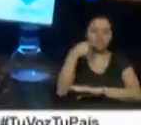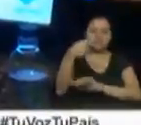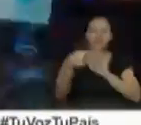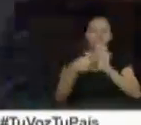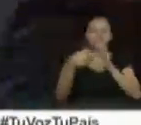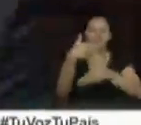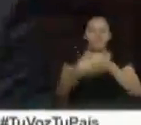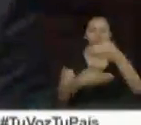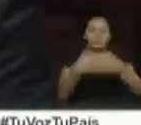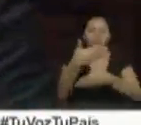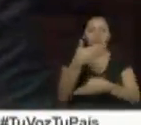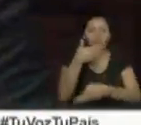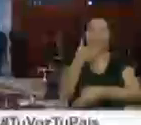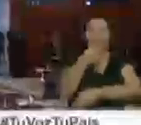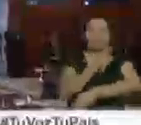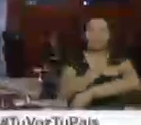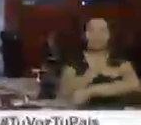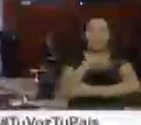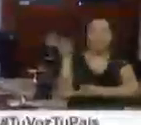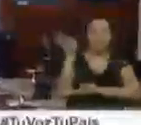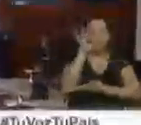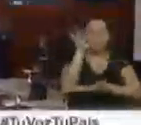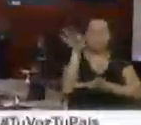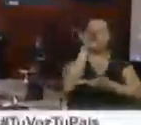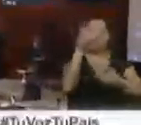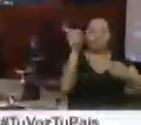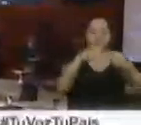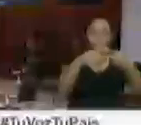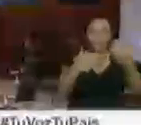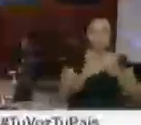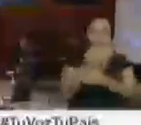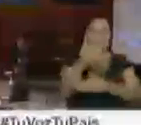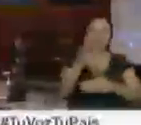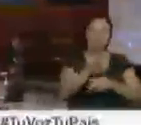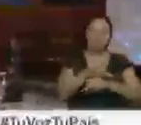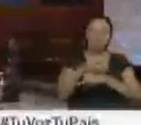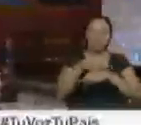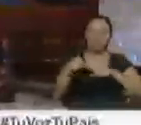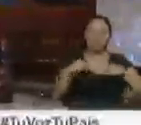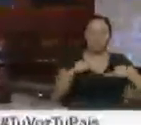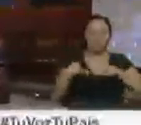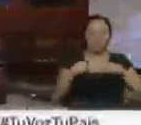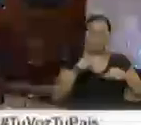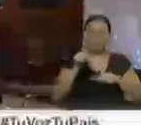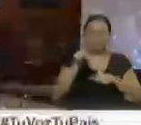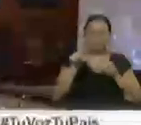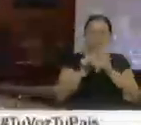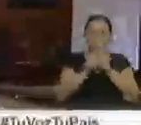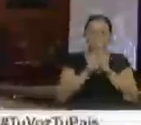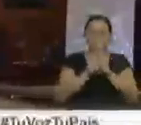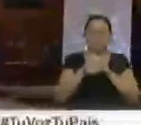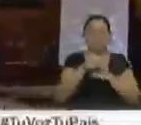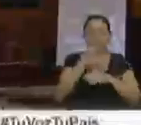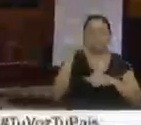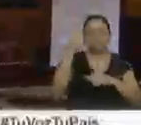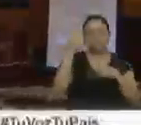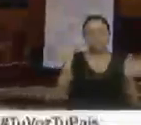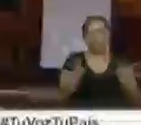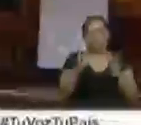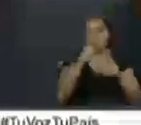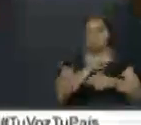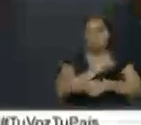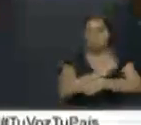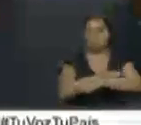el procedimiento para que las bancadas inscritas puedan ser parte del CAL, al tiempo que saludó la iniciativa del gobierno entrante para